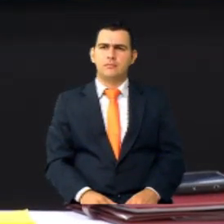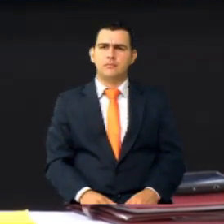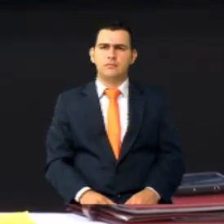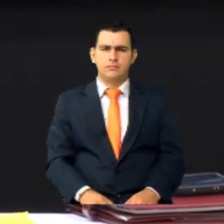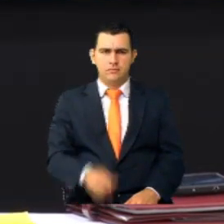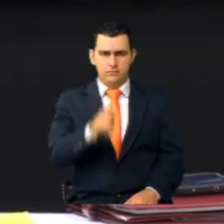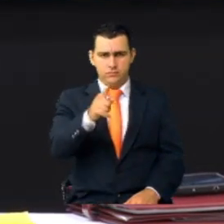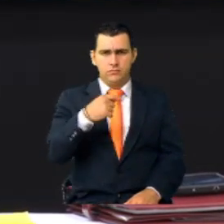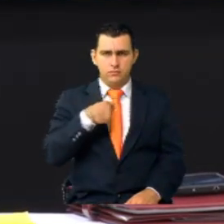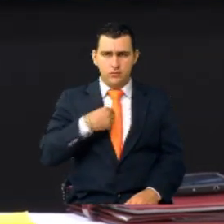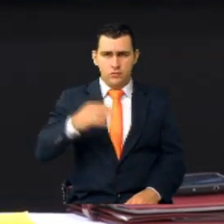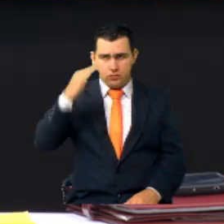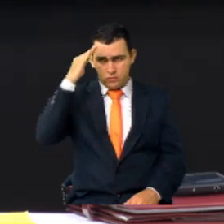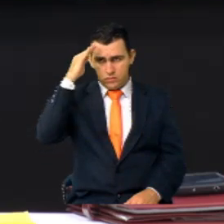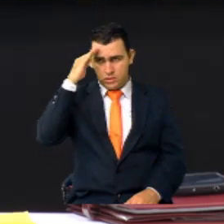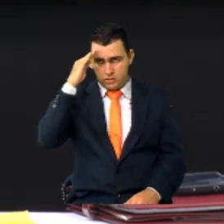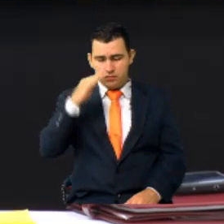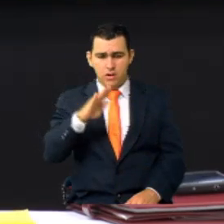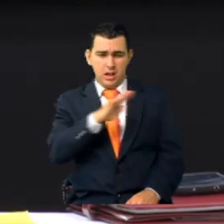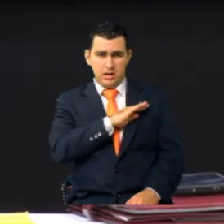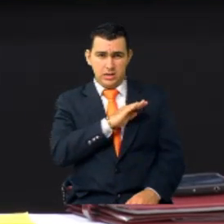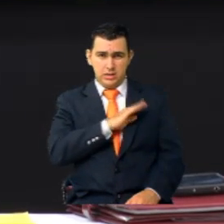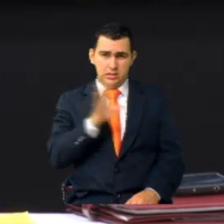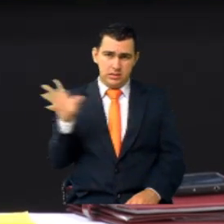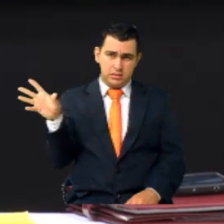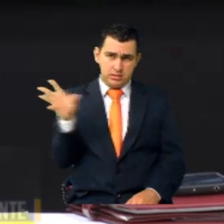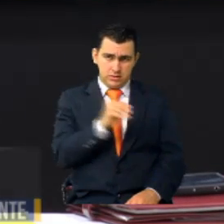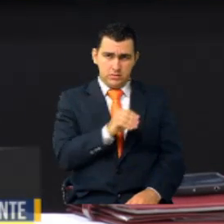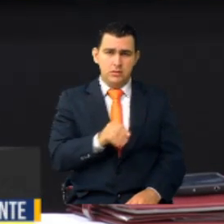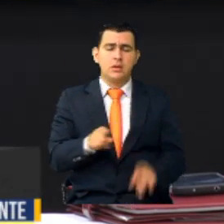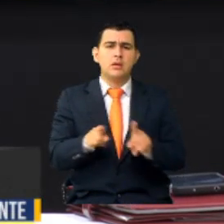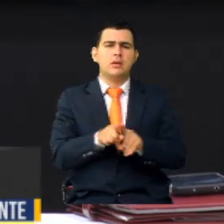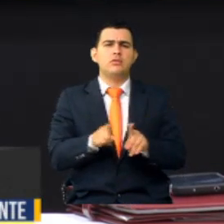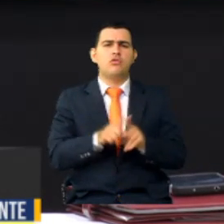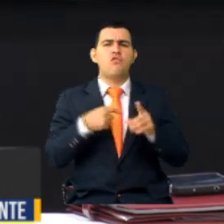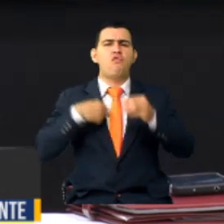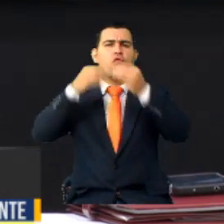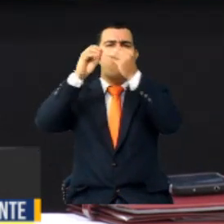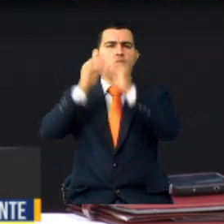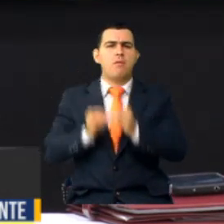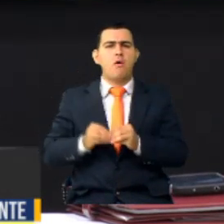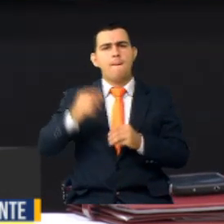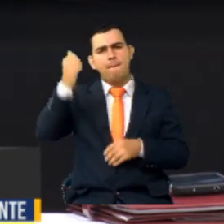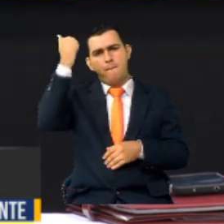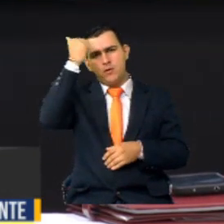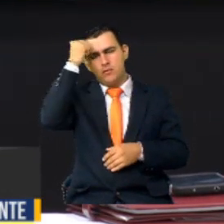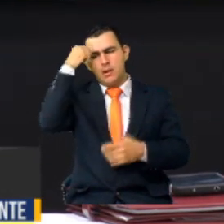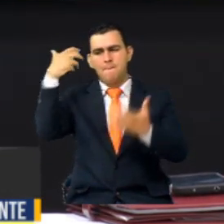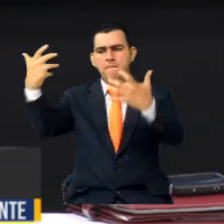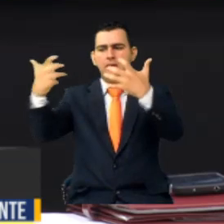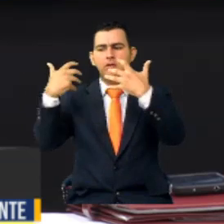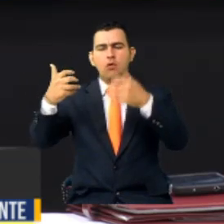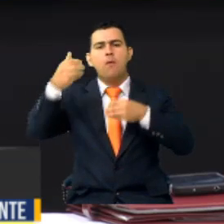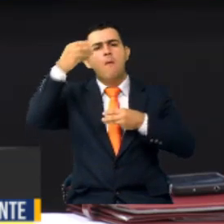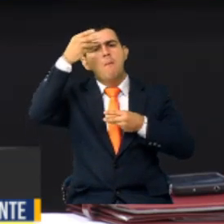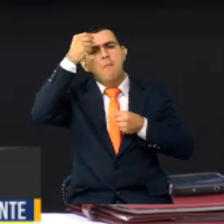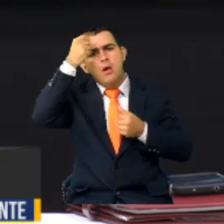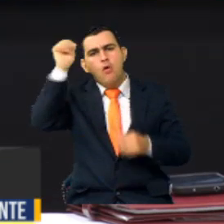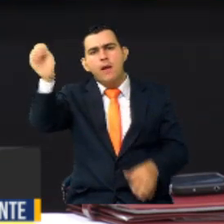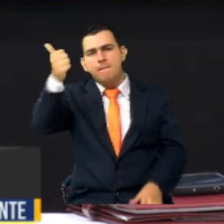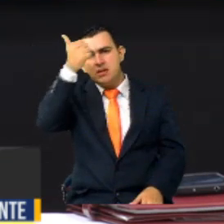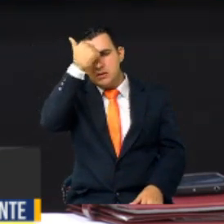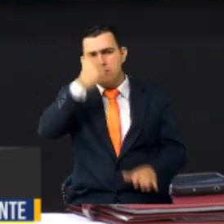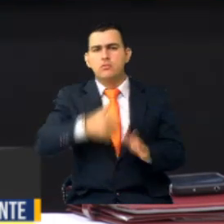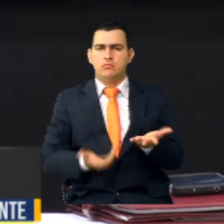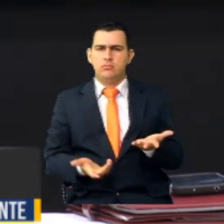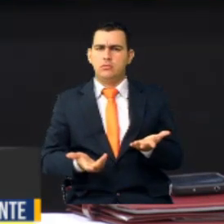Horacio Nao, el alcalde de todos, fue formado por una maestra que me enseñó valores y principios. En la Policía Nacional